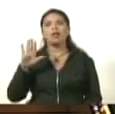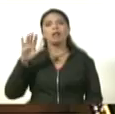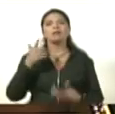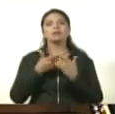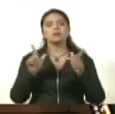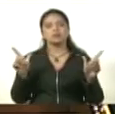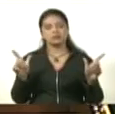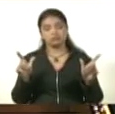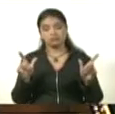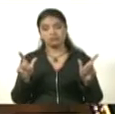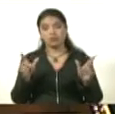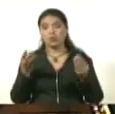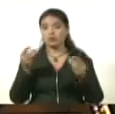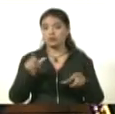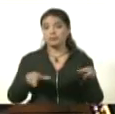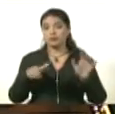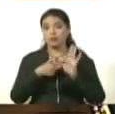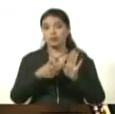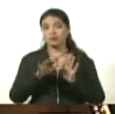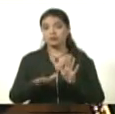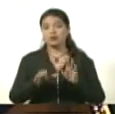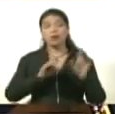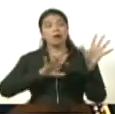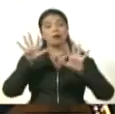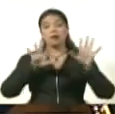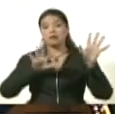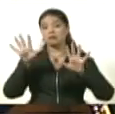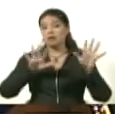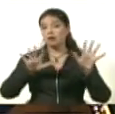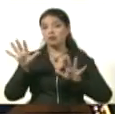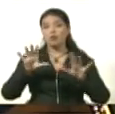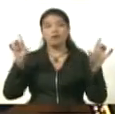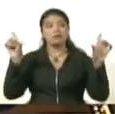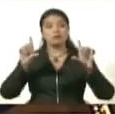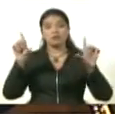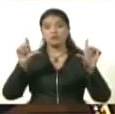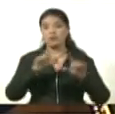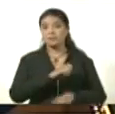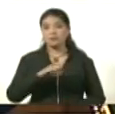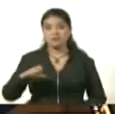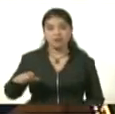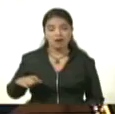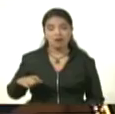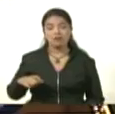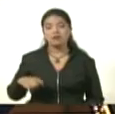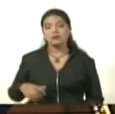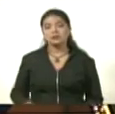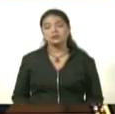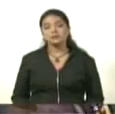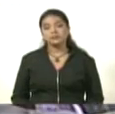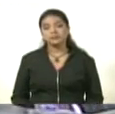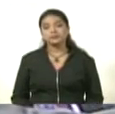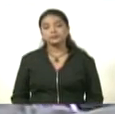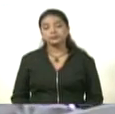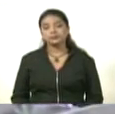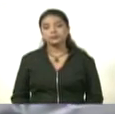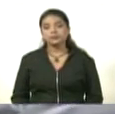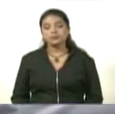está presentando mucha gente. En el exterior, las grandes cadenas corporativas mediáticas han dicho